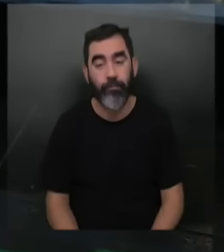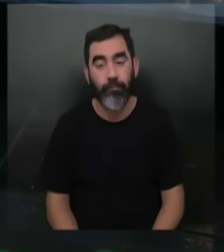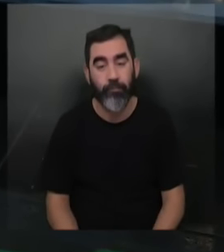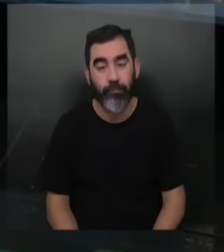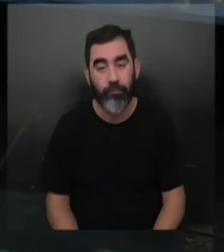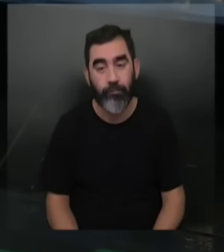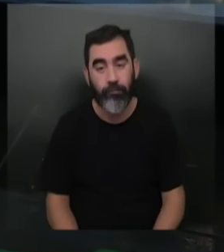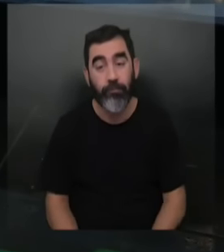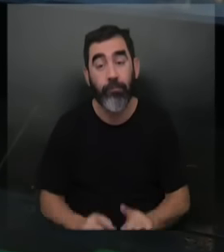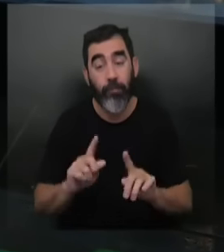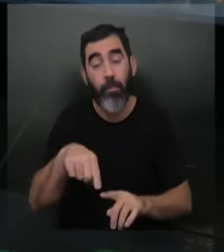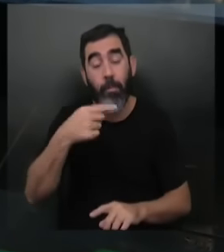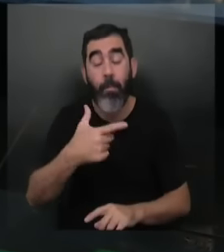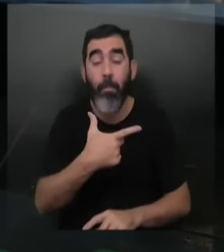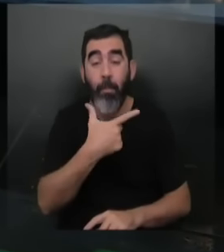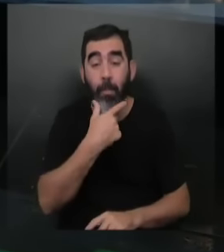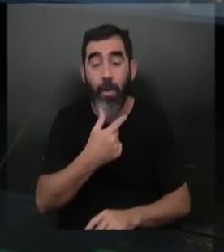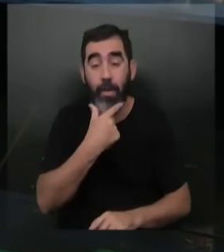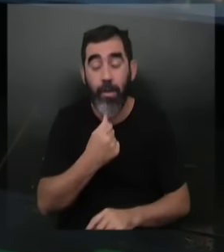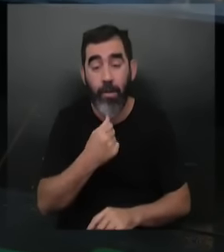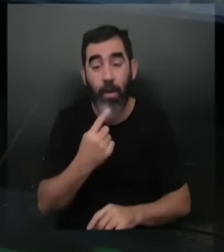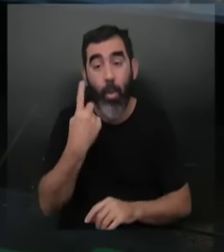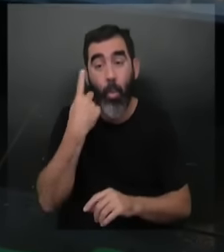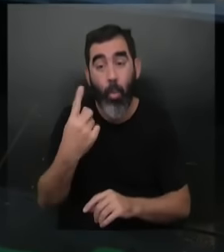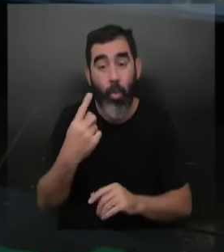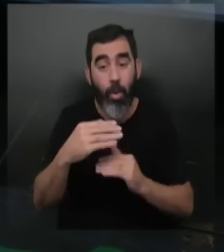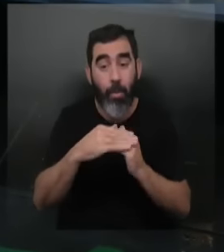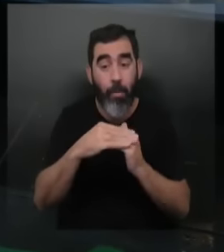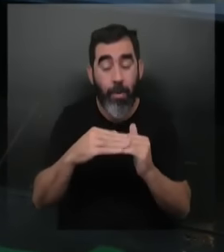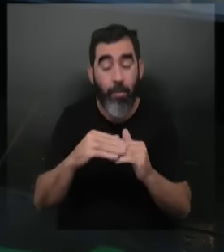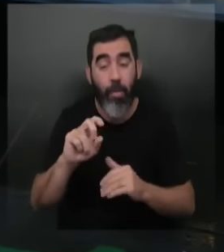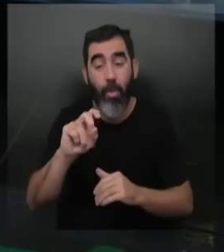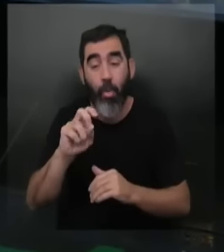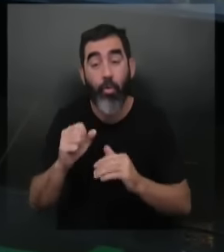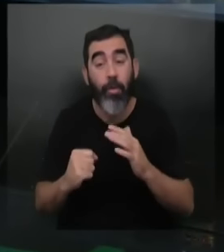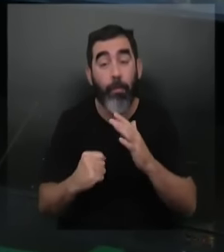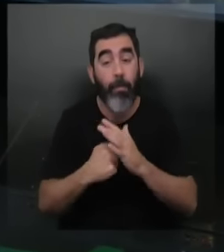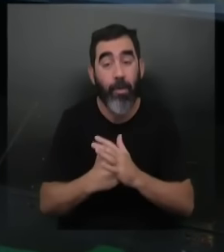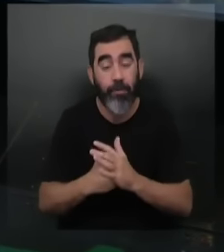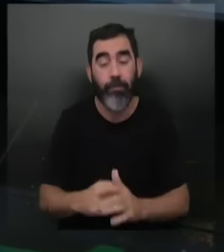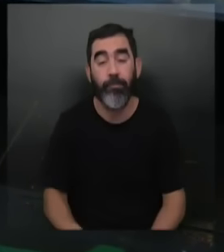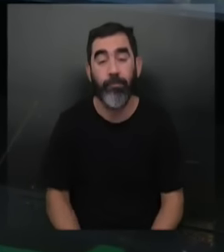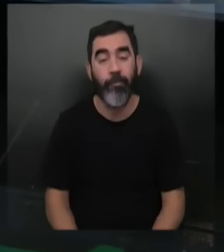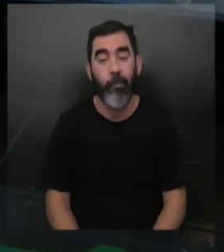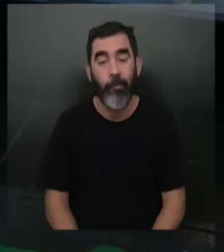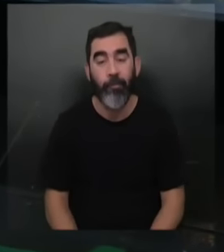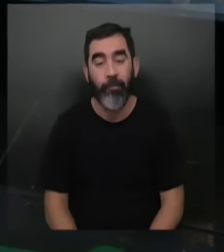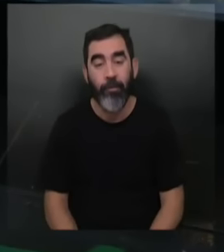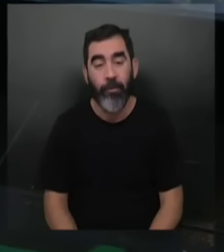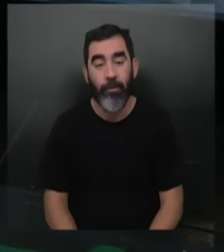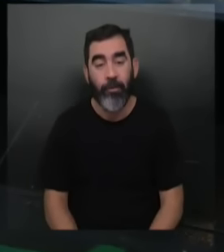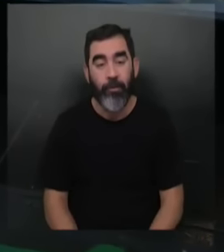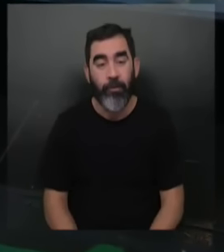adelanto que también para las siguientes mañana jueves 4 de julio o las temperaturas extremas vean la mínima